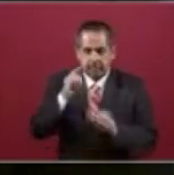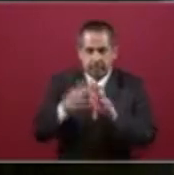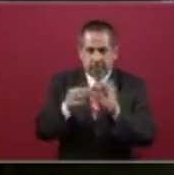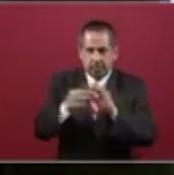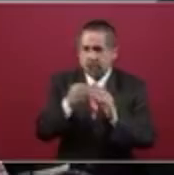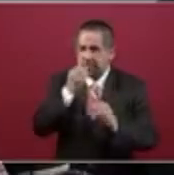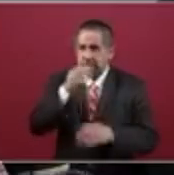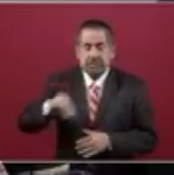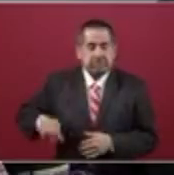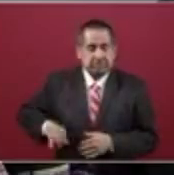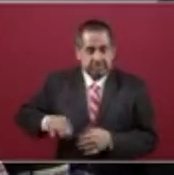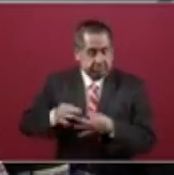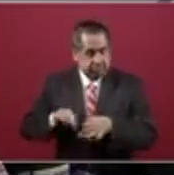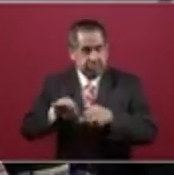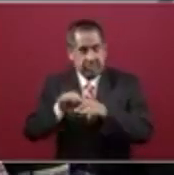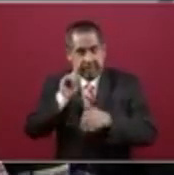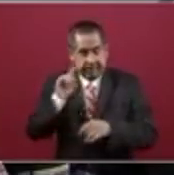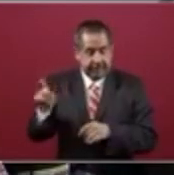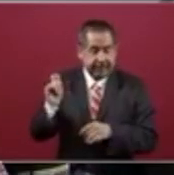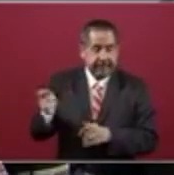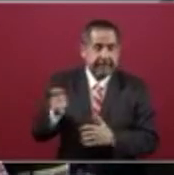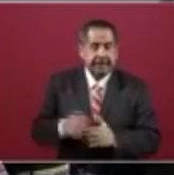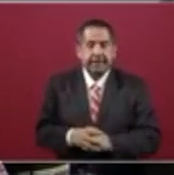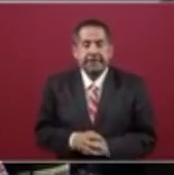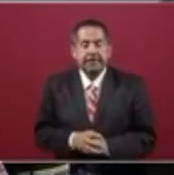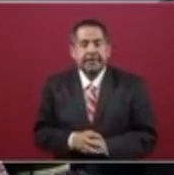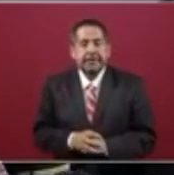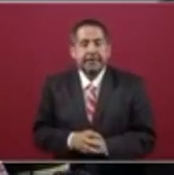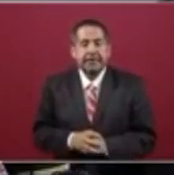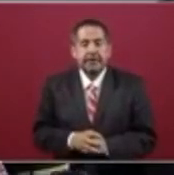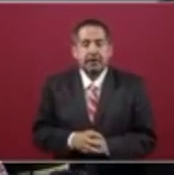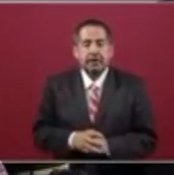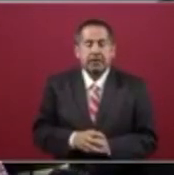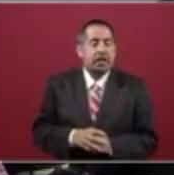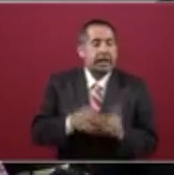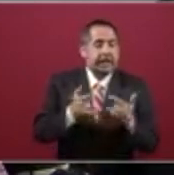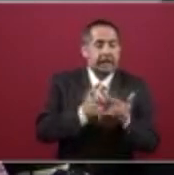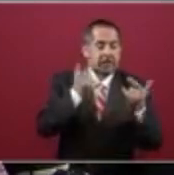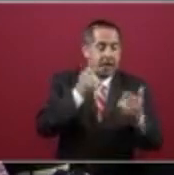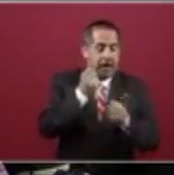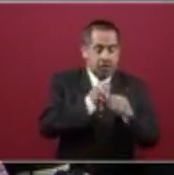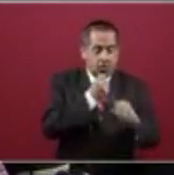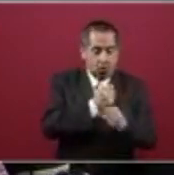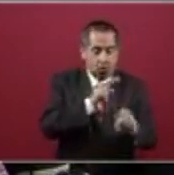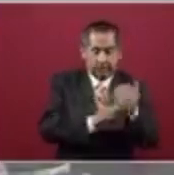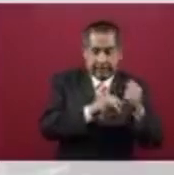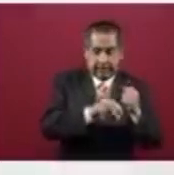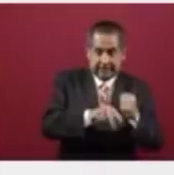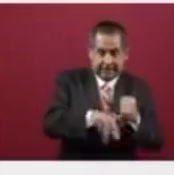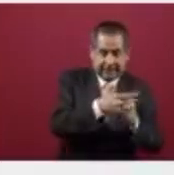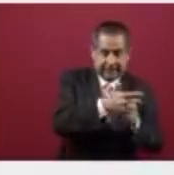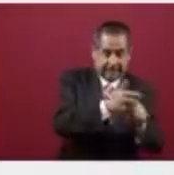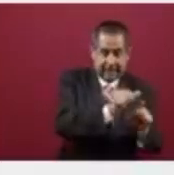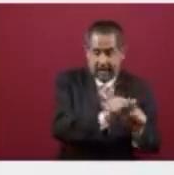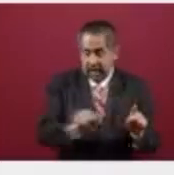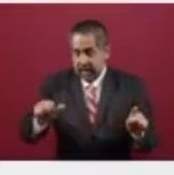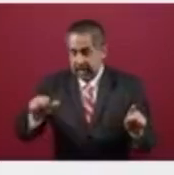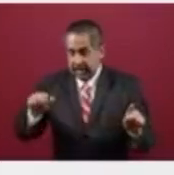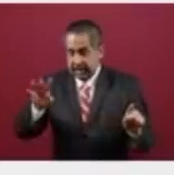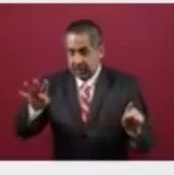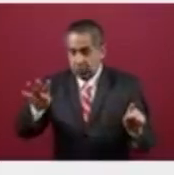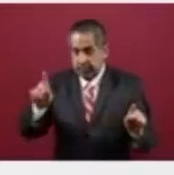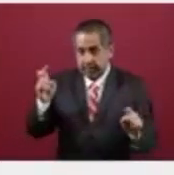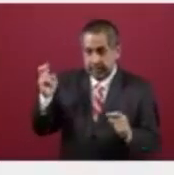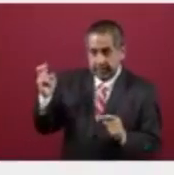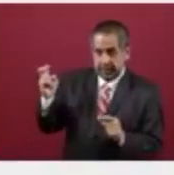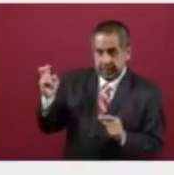muy importante porque en el histórico de 2013 y hasta 2019, para